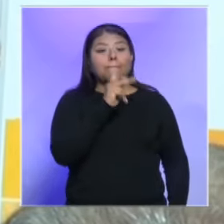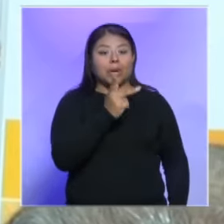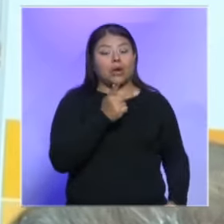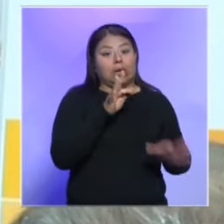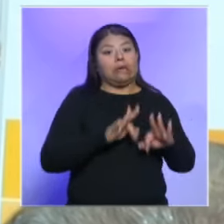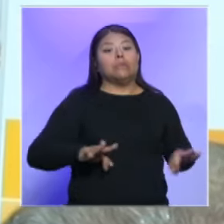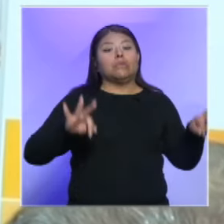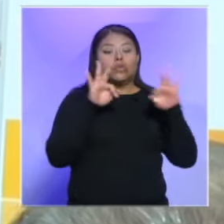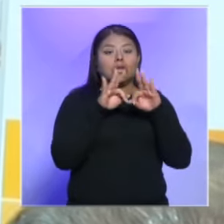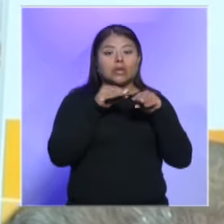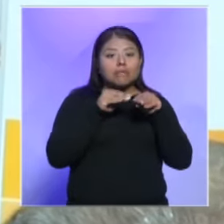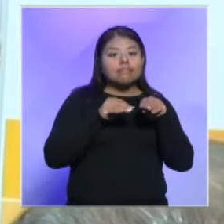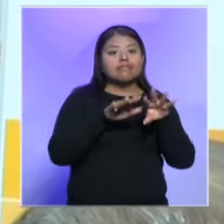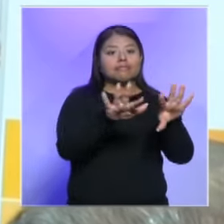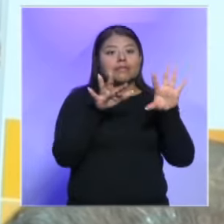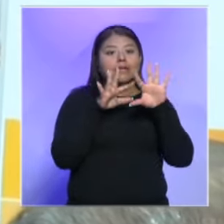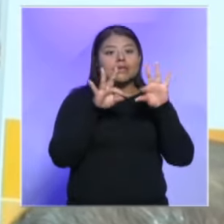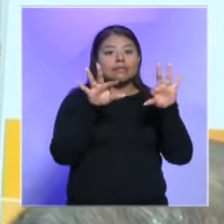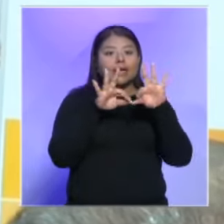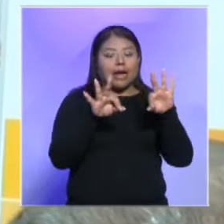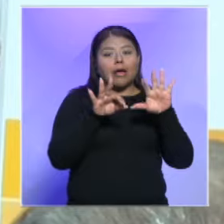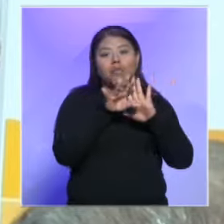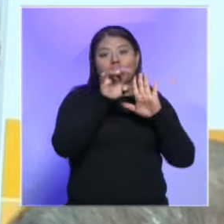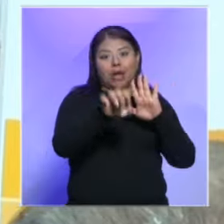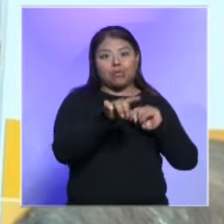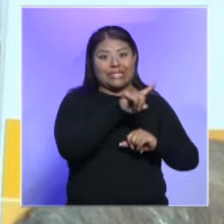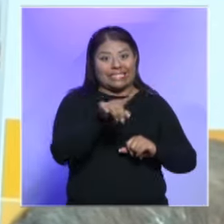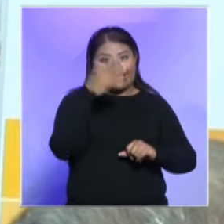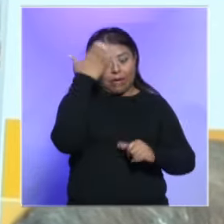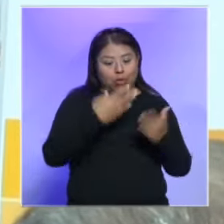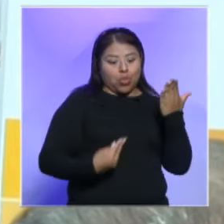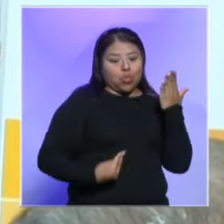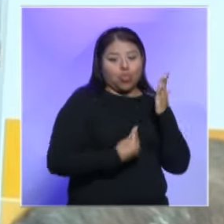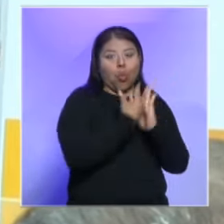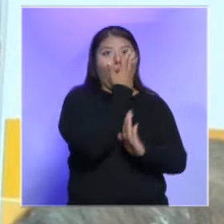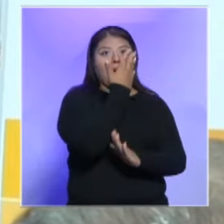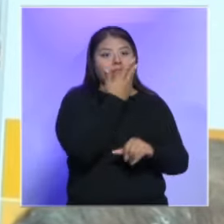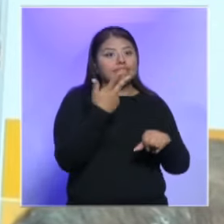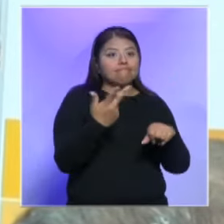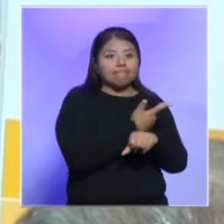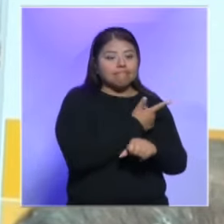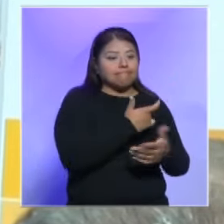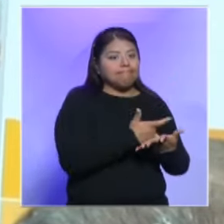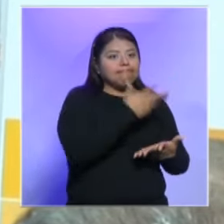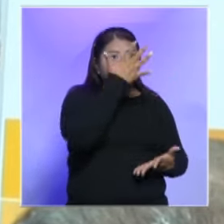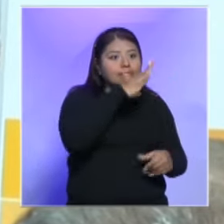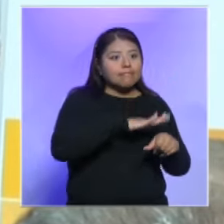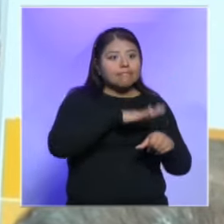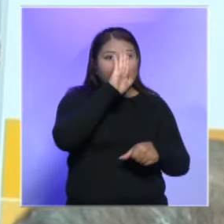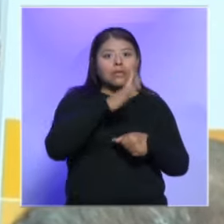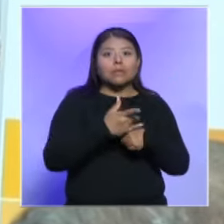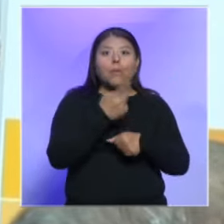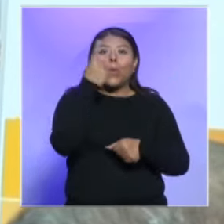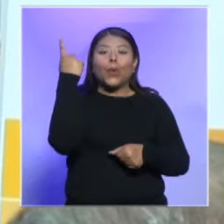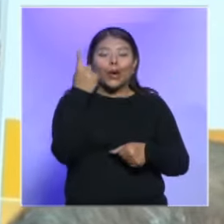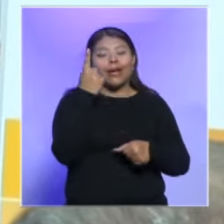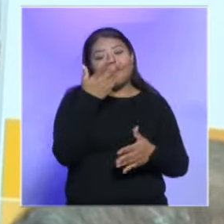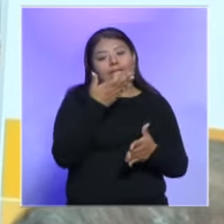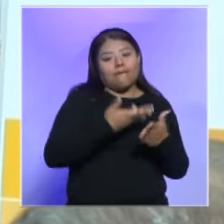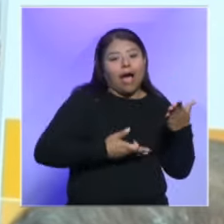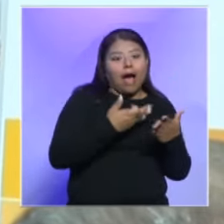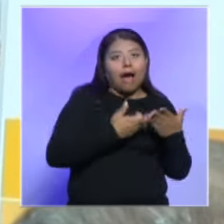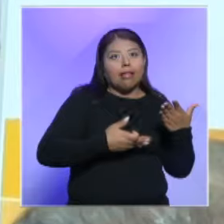independiente que hacer un partido político de nuevo registro, por toda la estructura incluso que tienes en el país, por toda la cantidad de recursos e